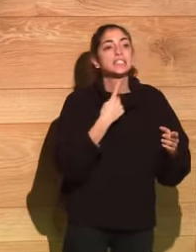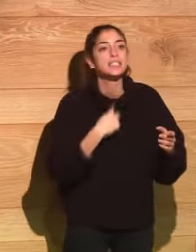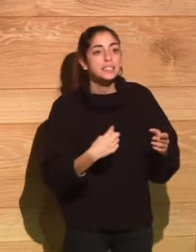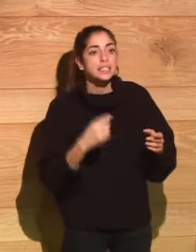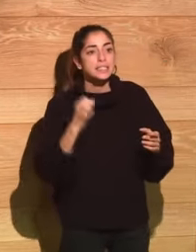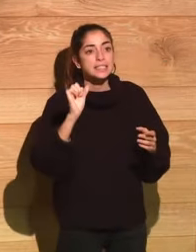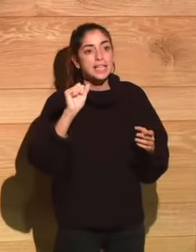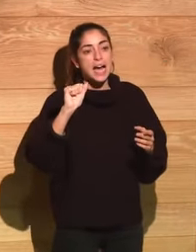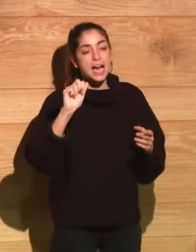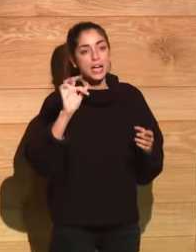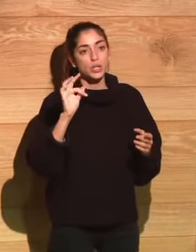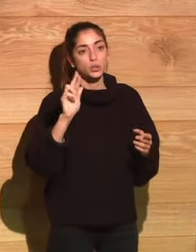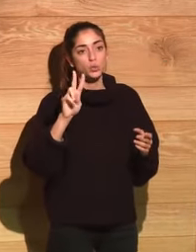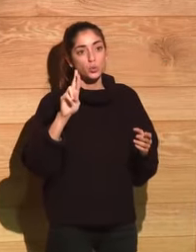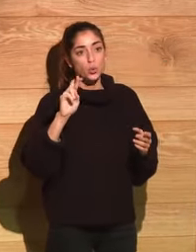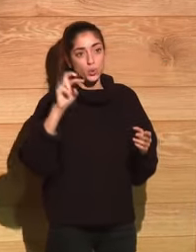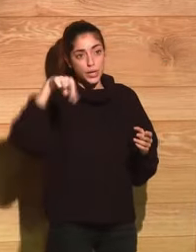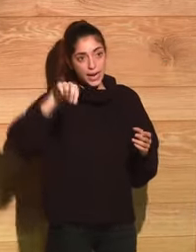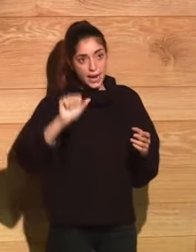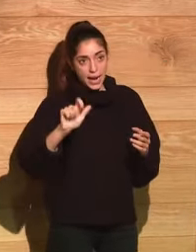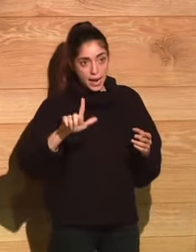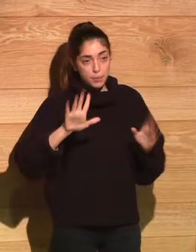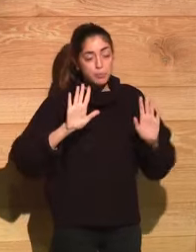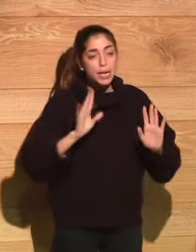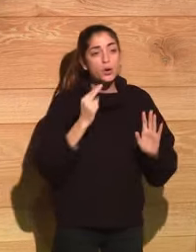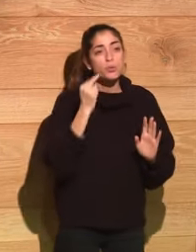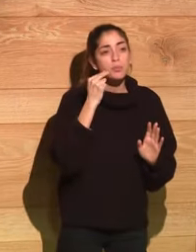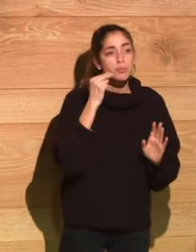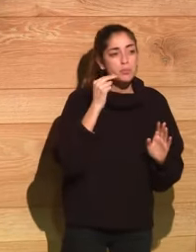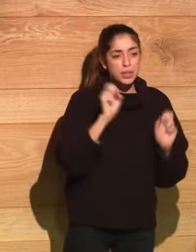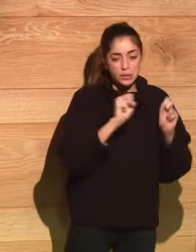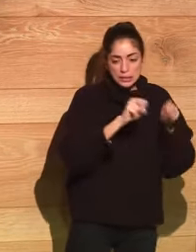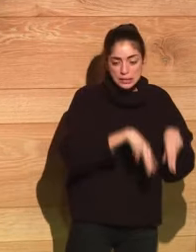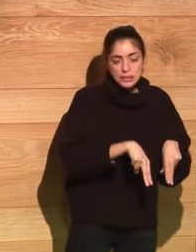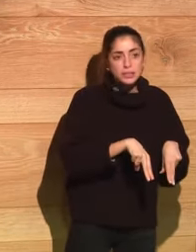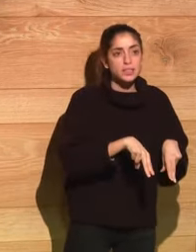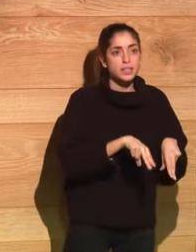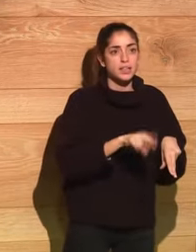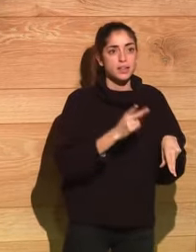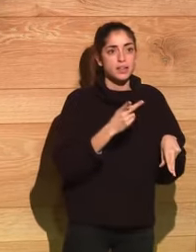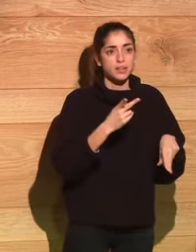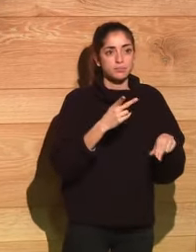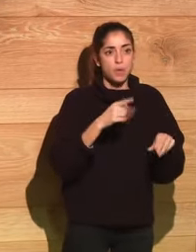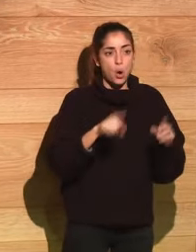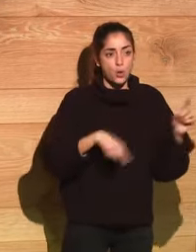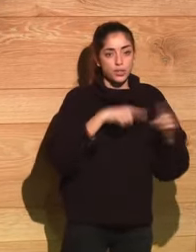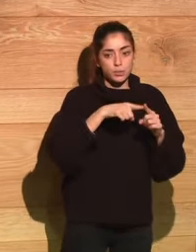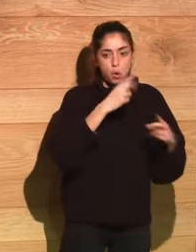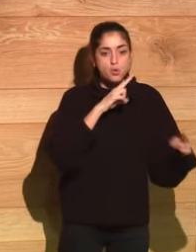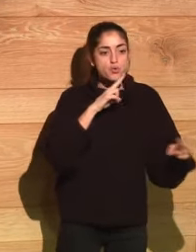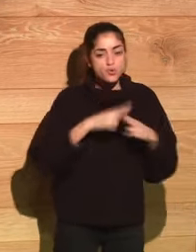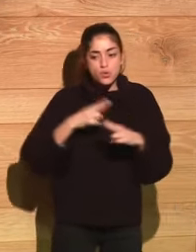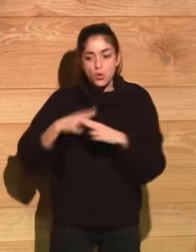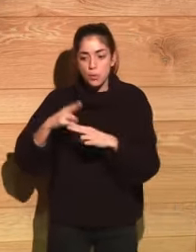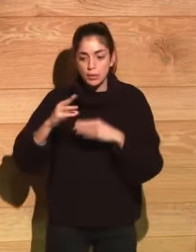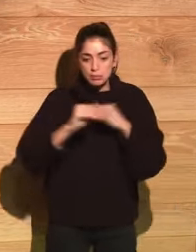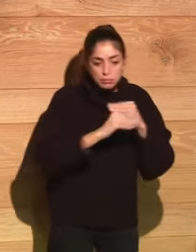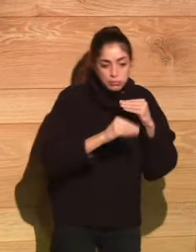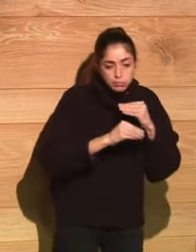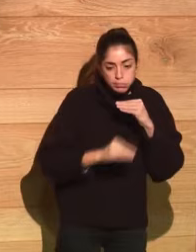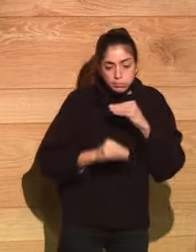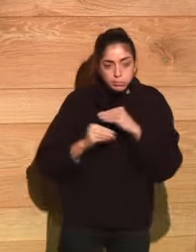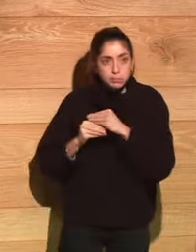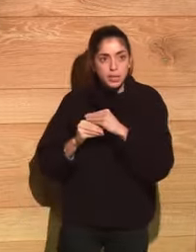Saturnal, pero también no tener miedo a sumar otros nombres, ¿no?, que igualmente, siendo